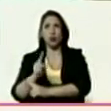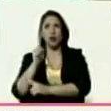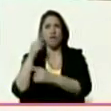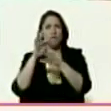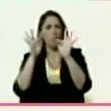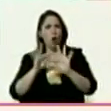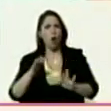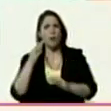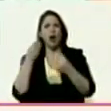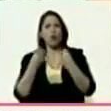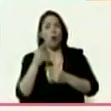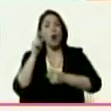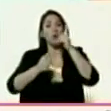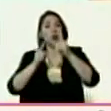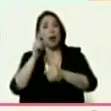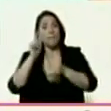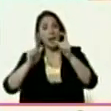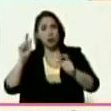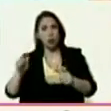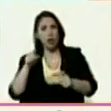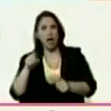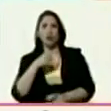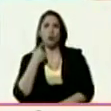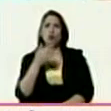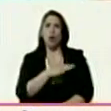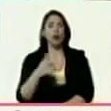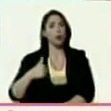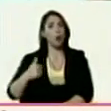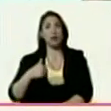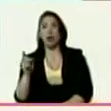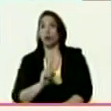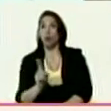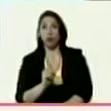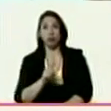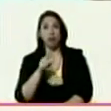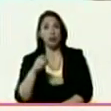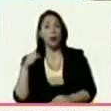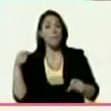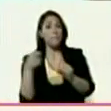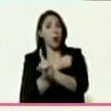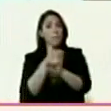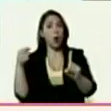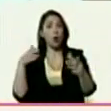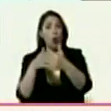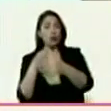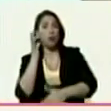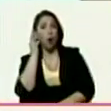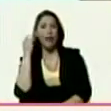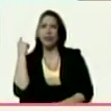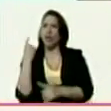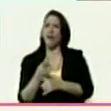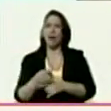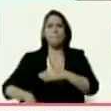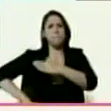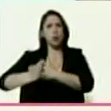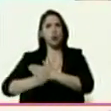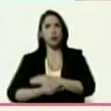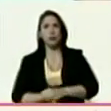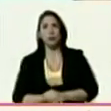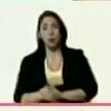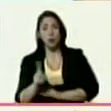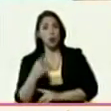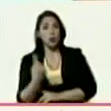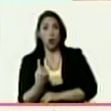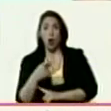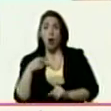como algunas personas creen que es una muerte cualquiera. No puede ser una muerte cualquiera. La agresión a la mujer debe ser severamente castigada. Y no es solo la